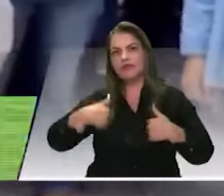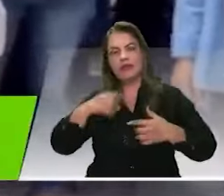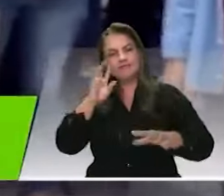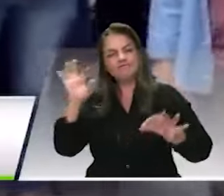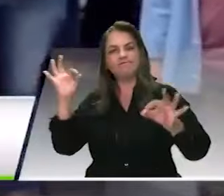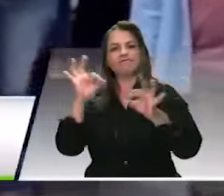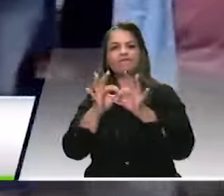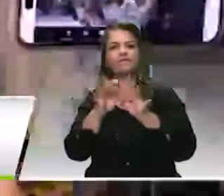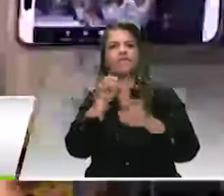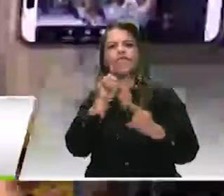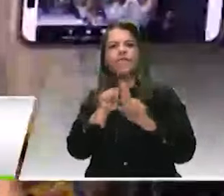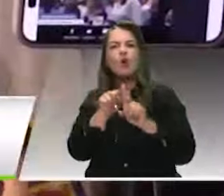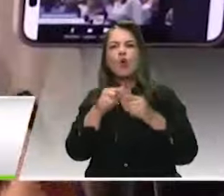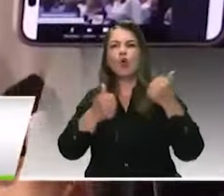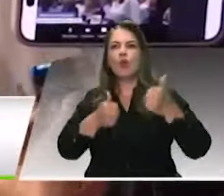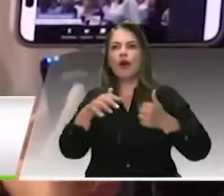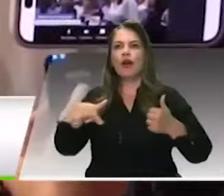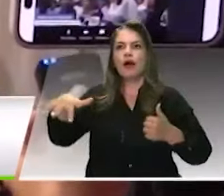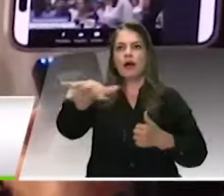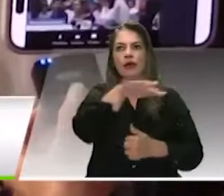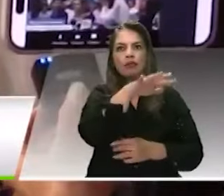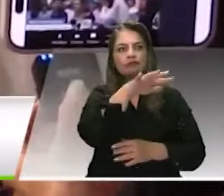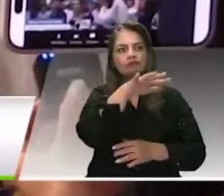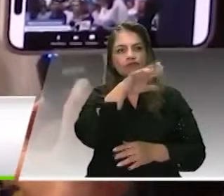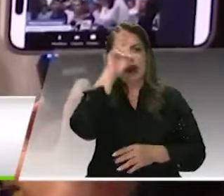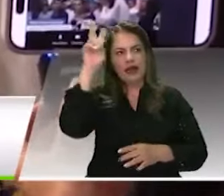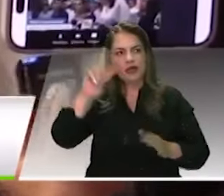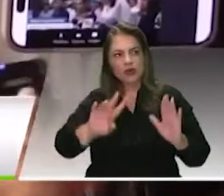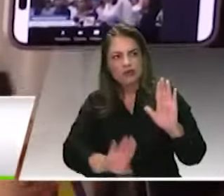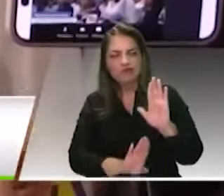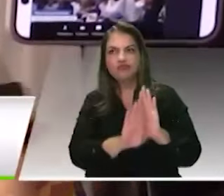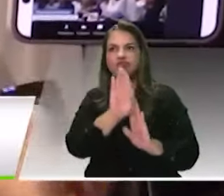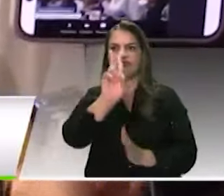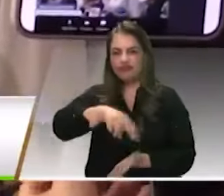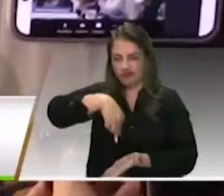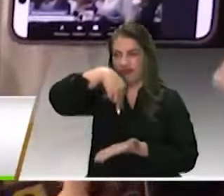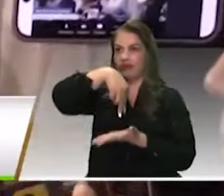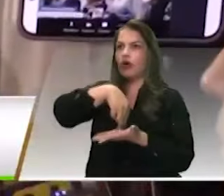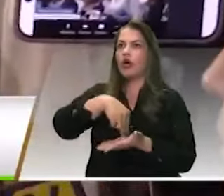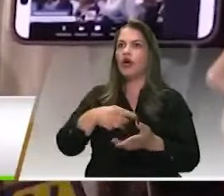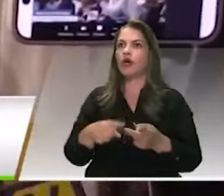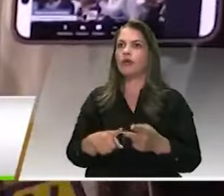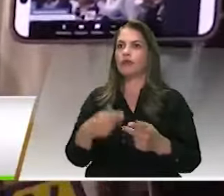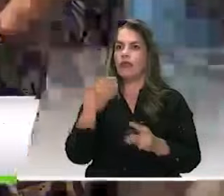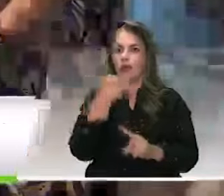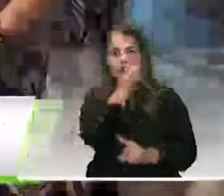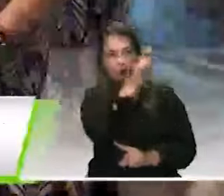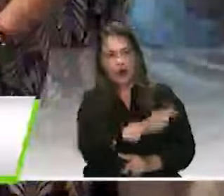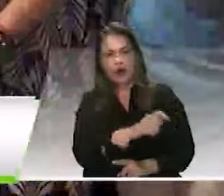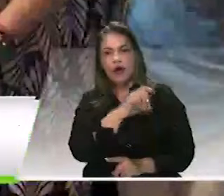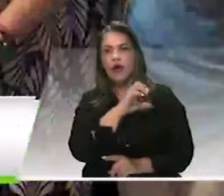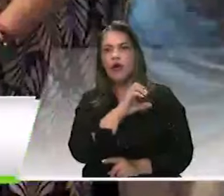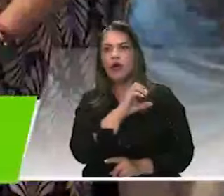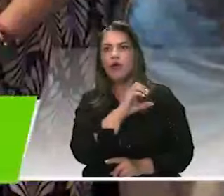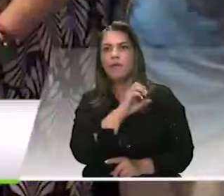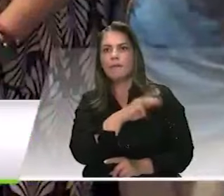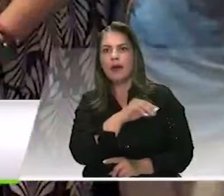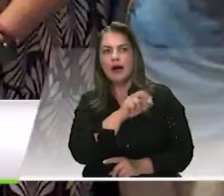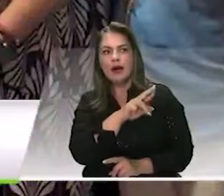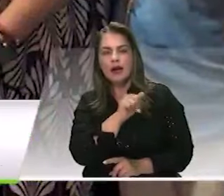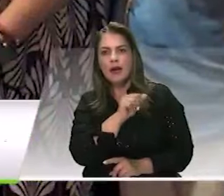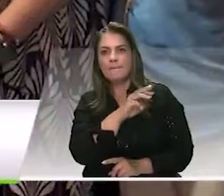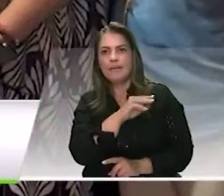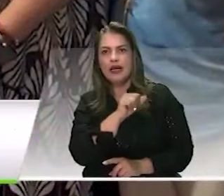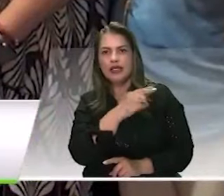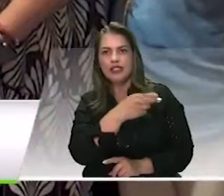recobrar al país y sobre todo en su lucha para que habiliten nuevamente a su tocalla María Corina Machado Muchísimas gracias sobre